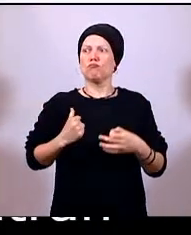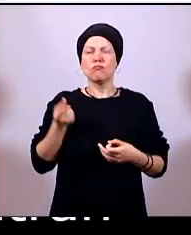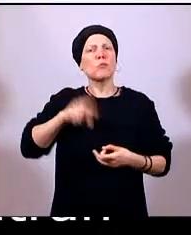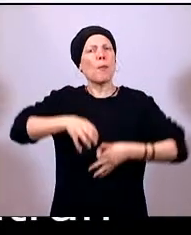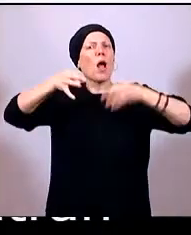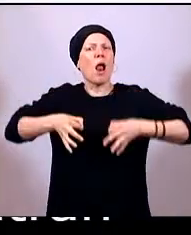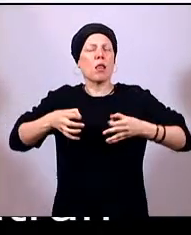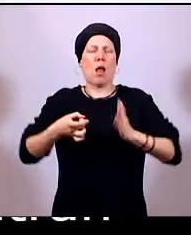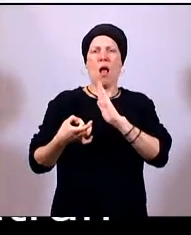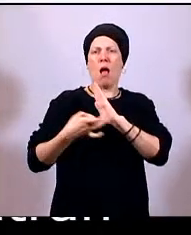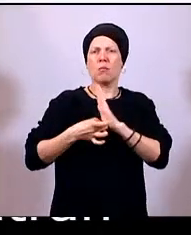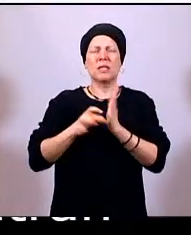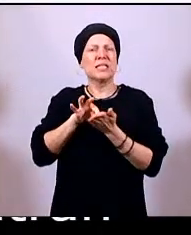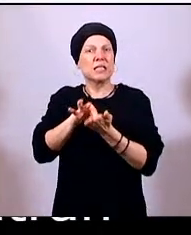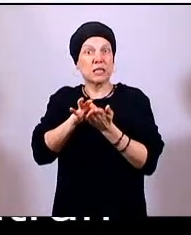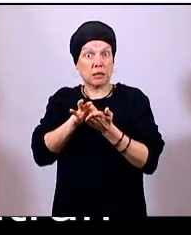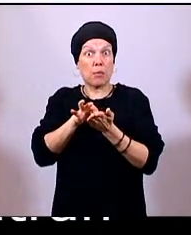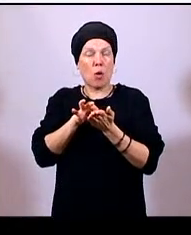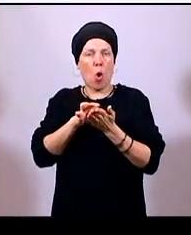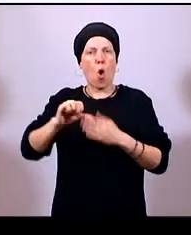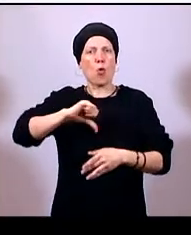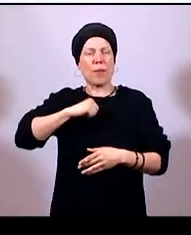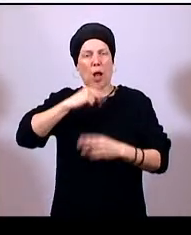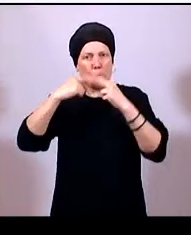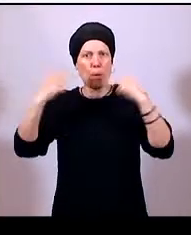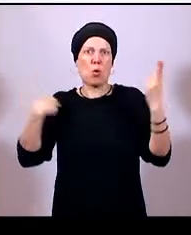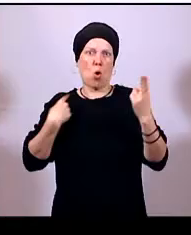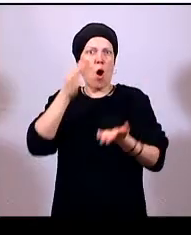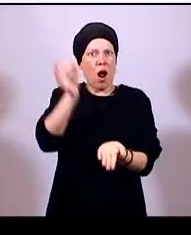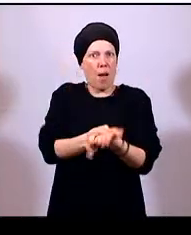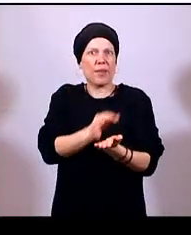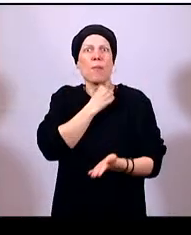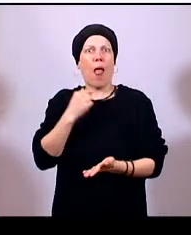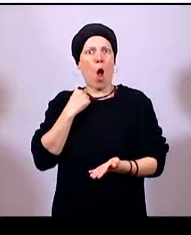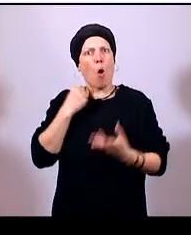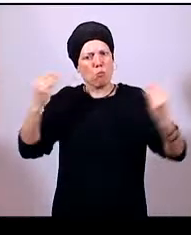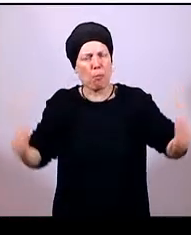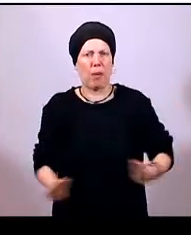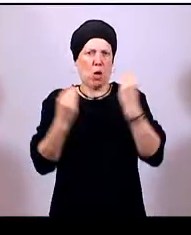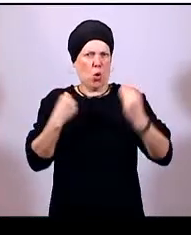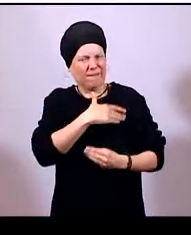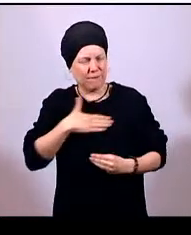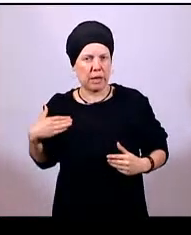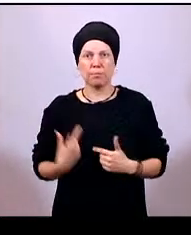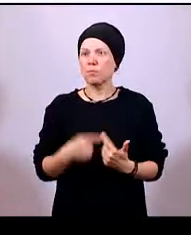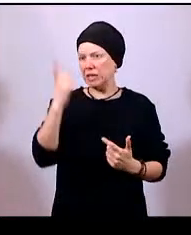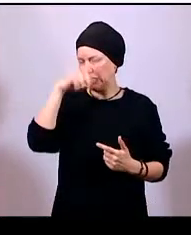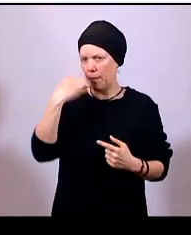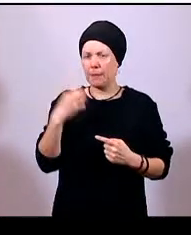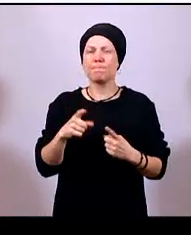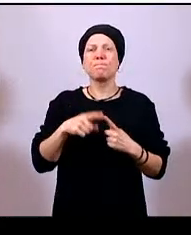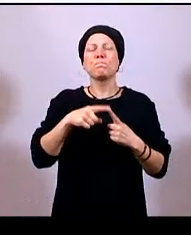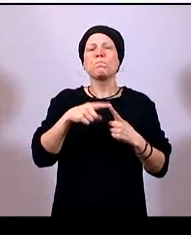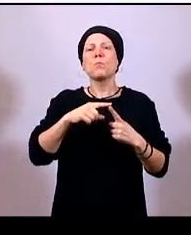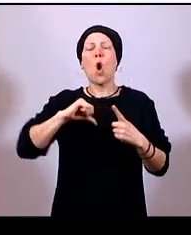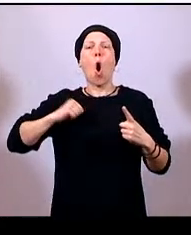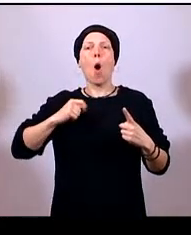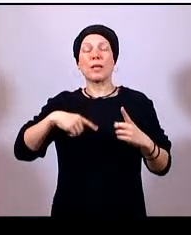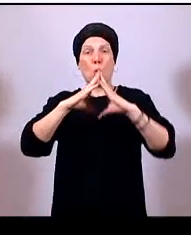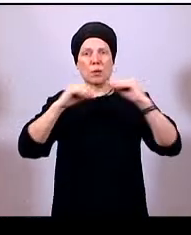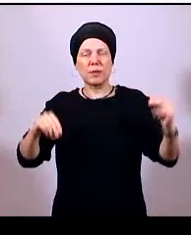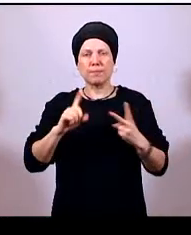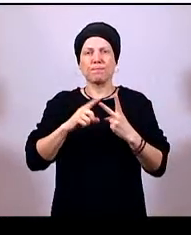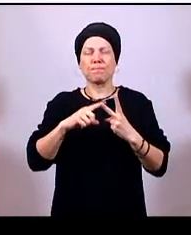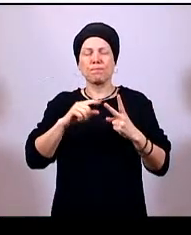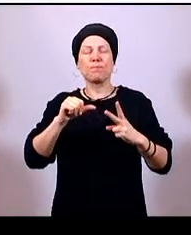la calidad de los servicios de hospitales públicos de la capital pacense. Son, como saben, el Hospital Universitario, el